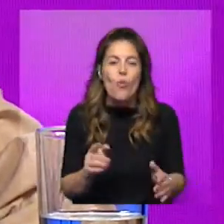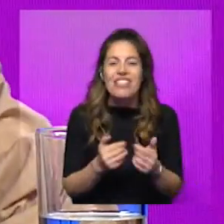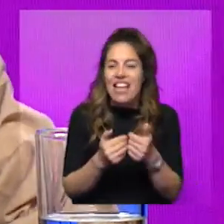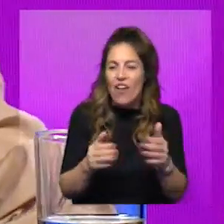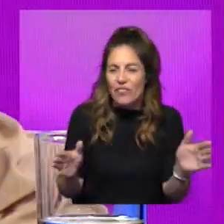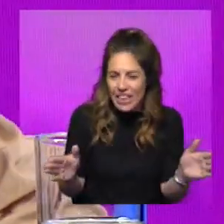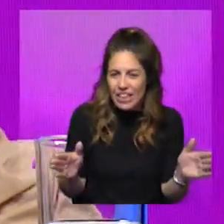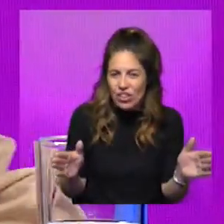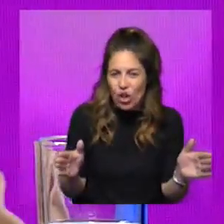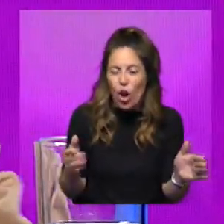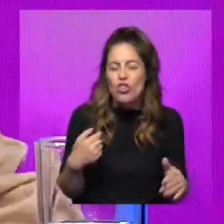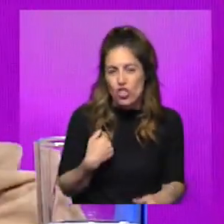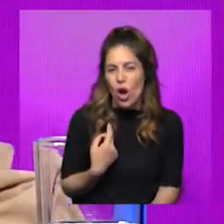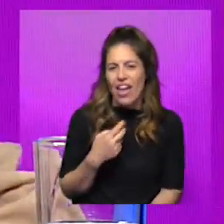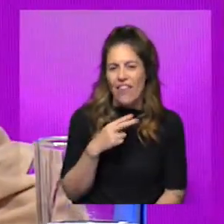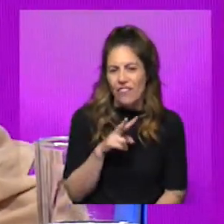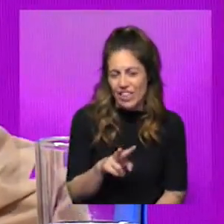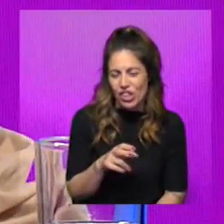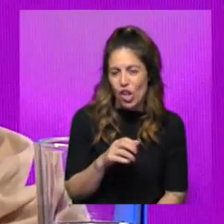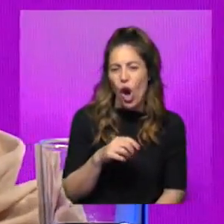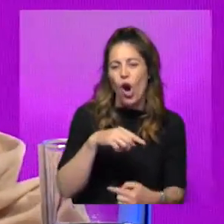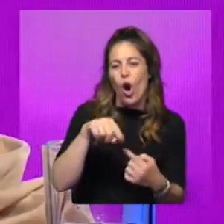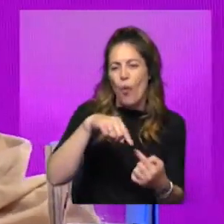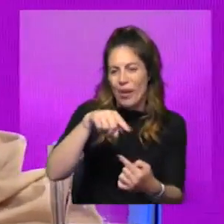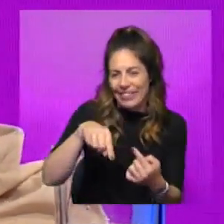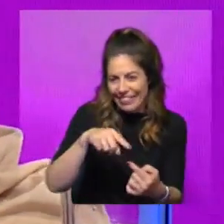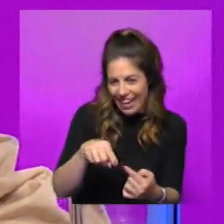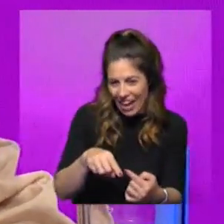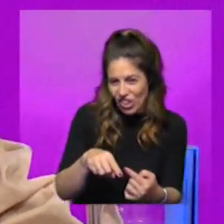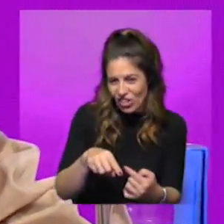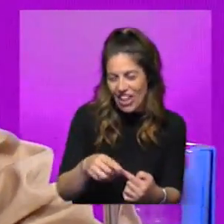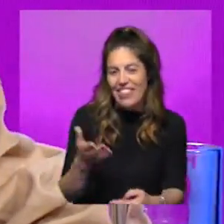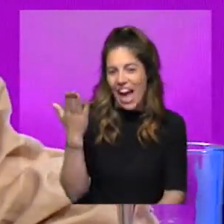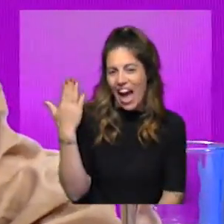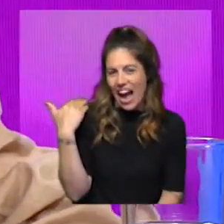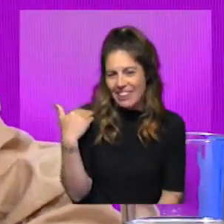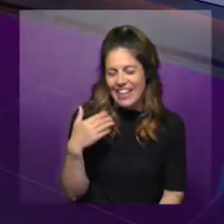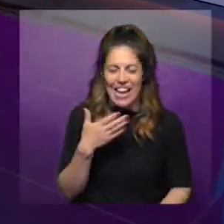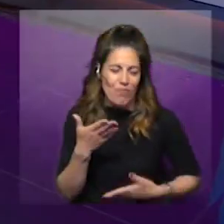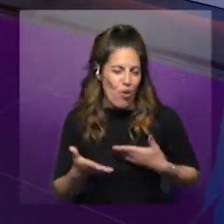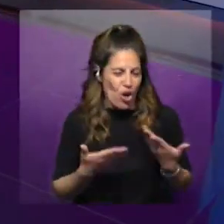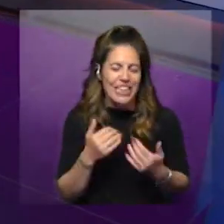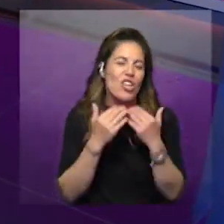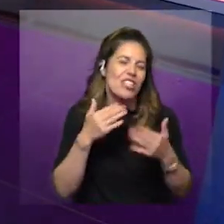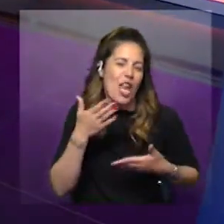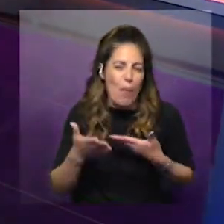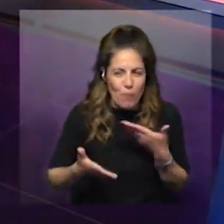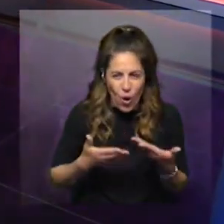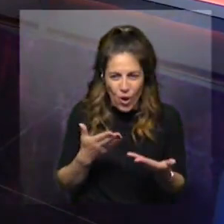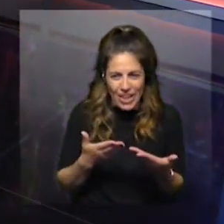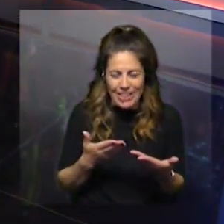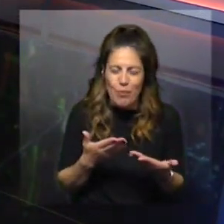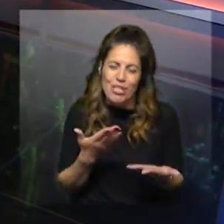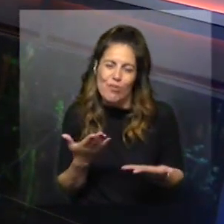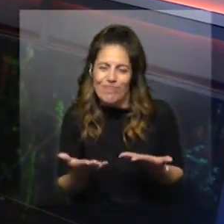abierto porque yo he visto comentarios de la vieja escuela que... Obviamente como que les molesta, no sé si les molesta, pero acá le hace un